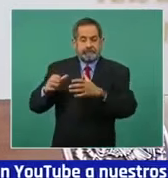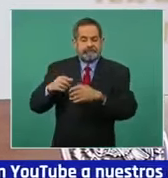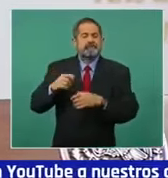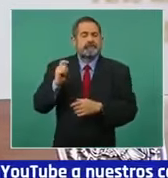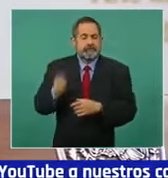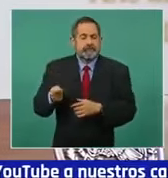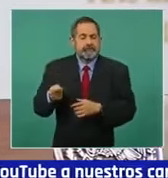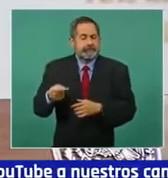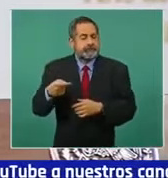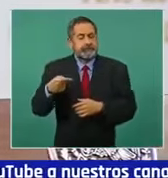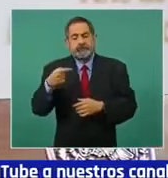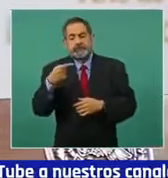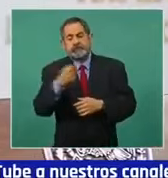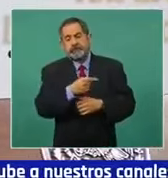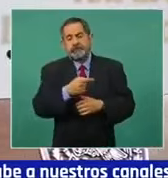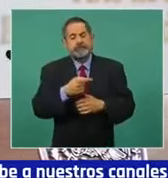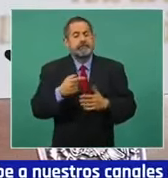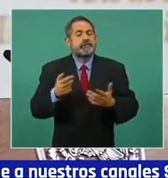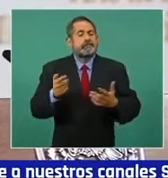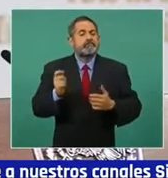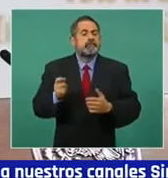resuelve